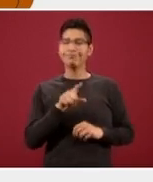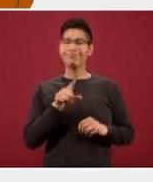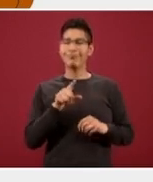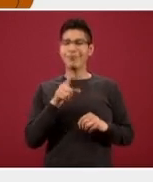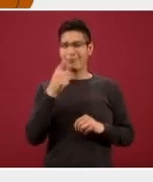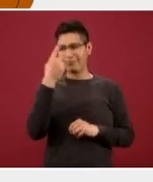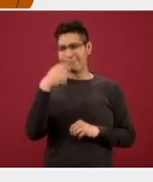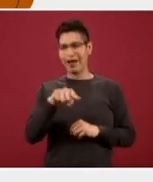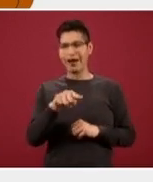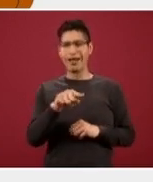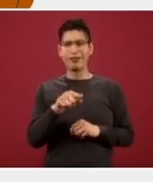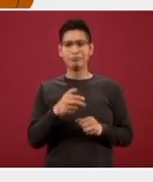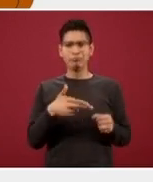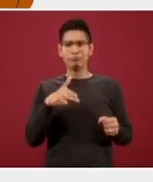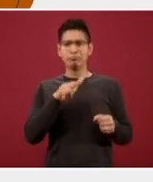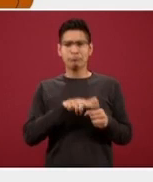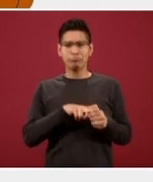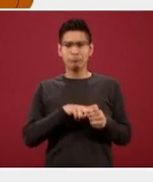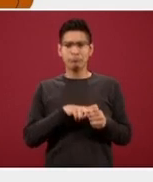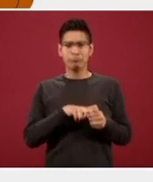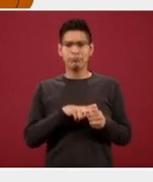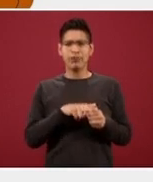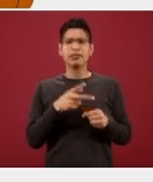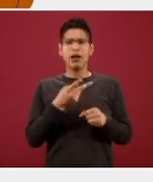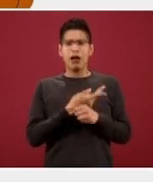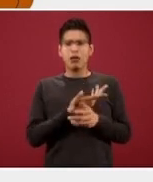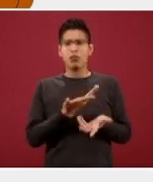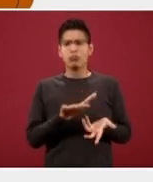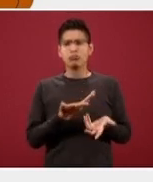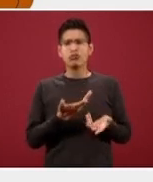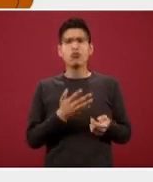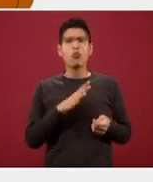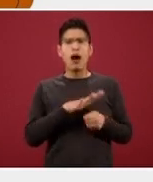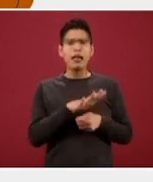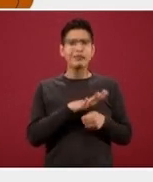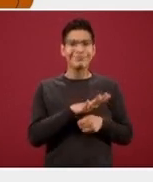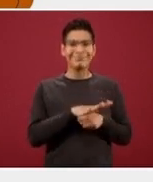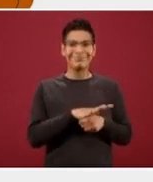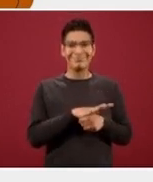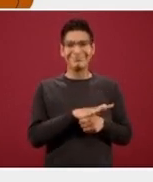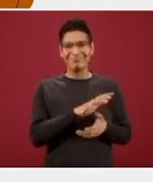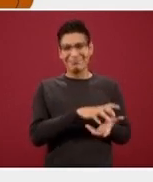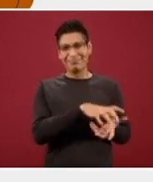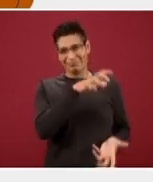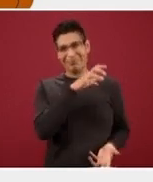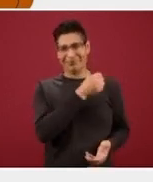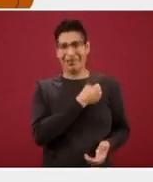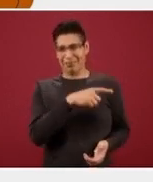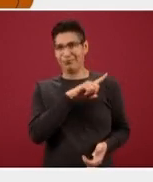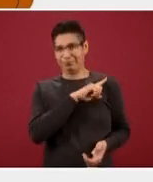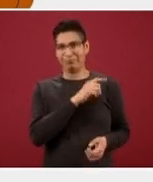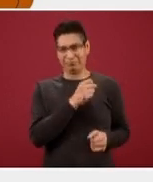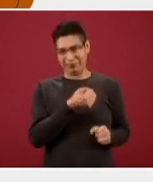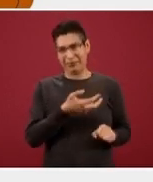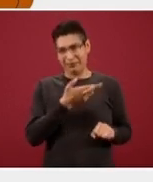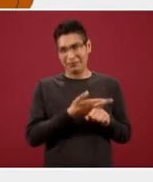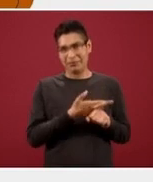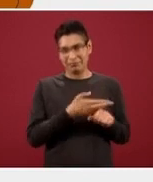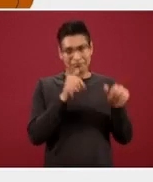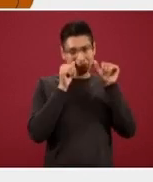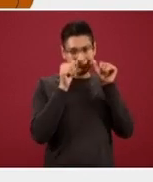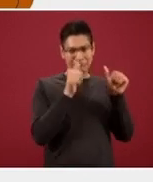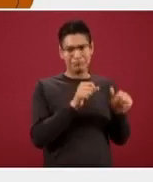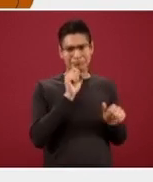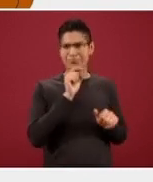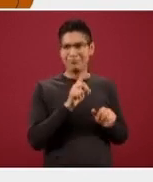cuestión institucional, pues la mayoría ha sido atendido por la Secretaría de Salud, como lo pueden observar también en esta